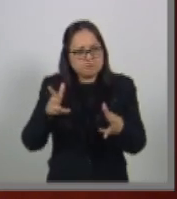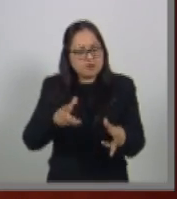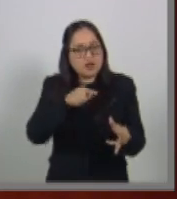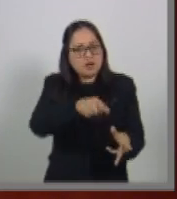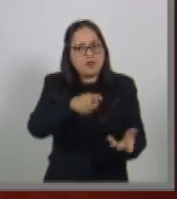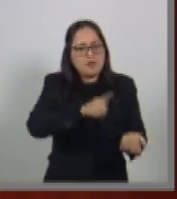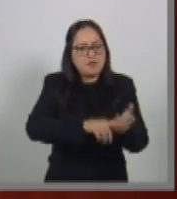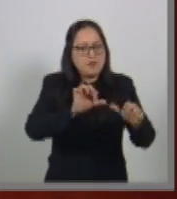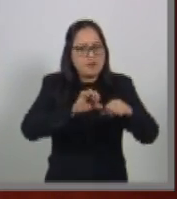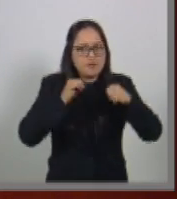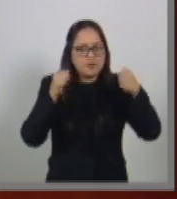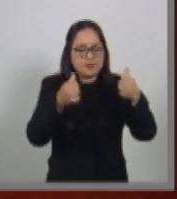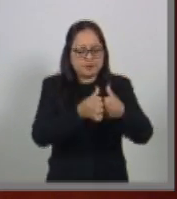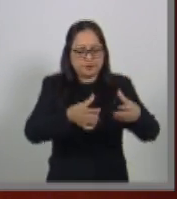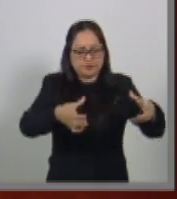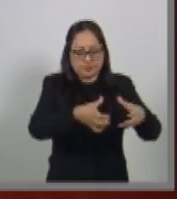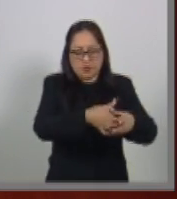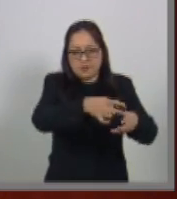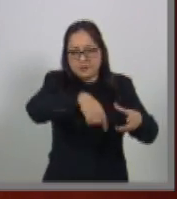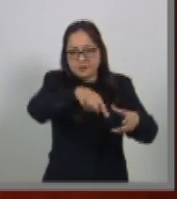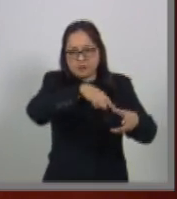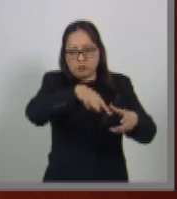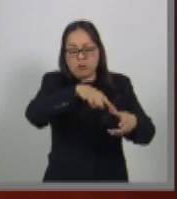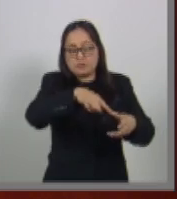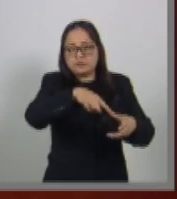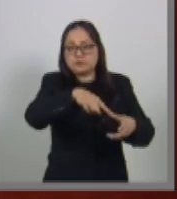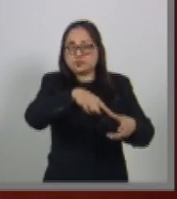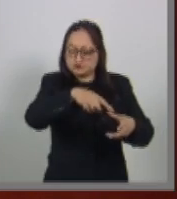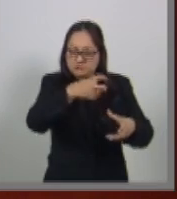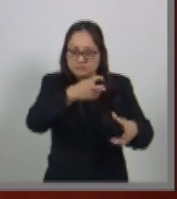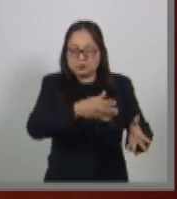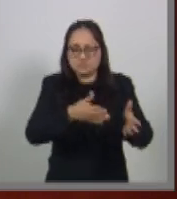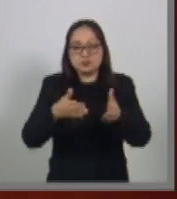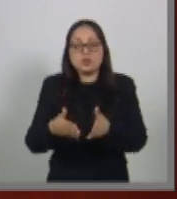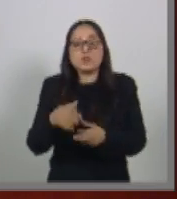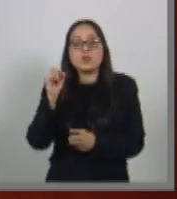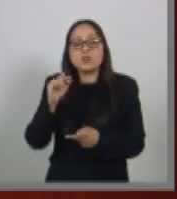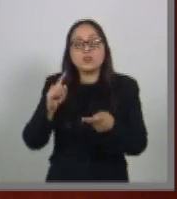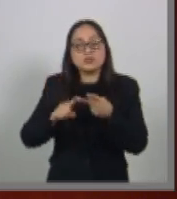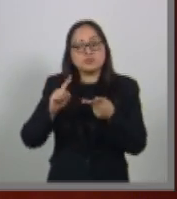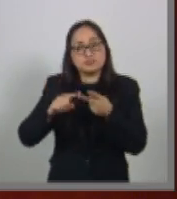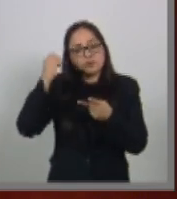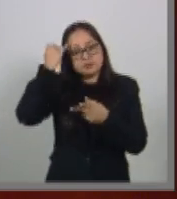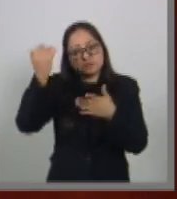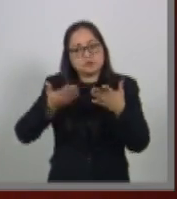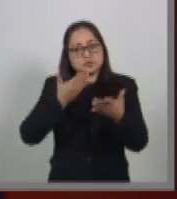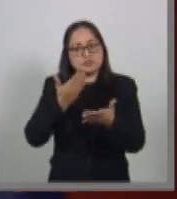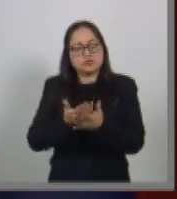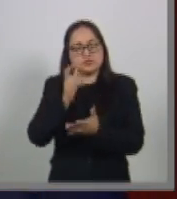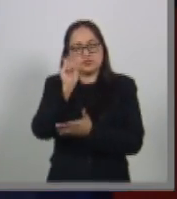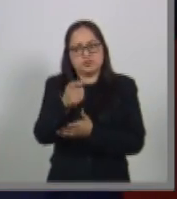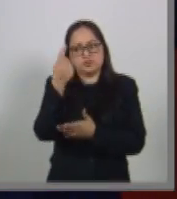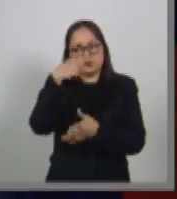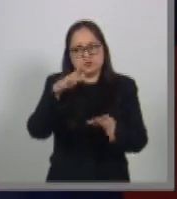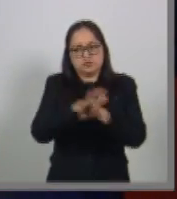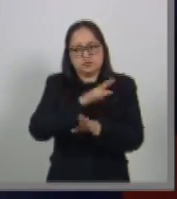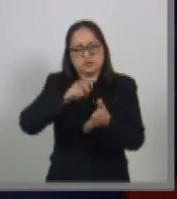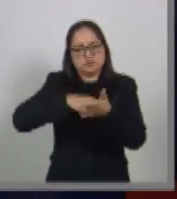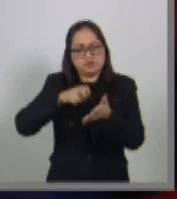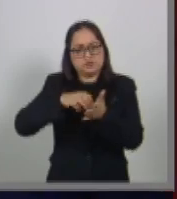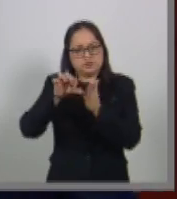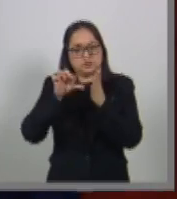realizadas por organizaciones de la sociedad civil. La segunda propuesta, por la que se reforma el